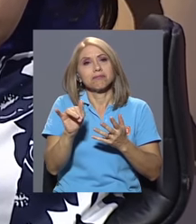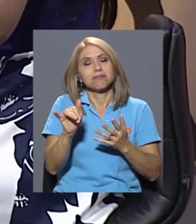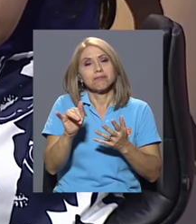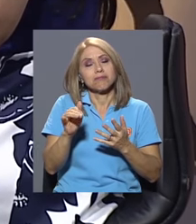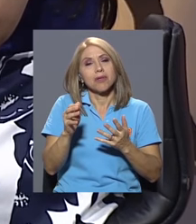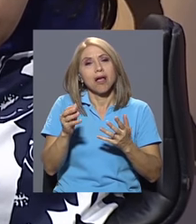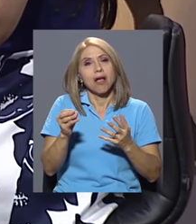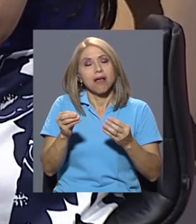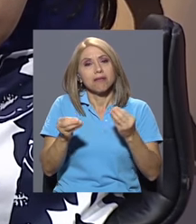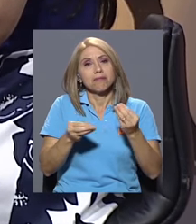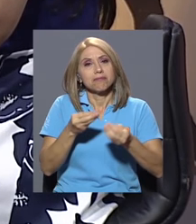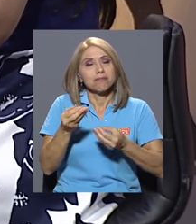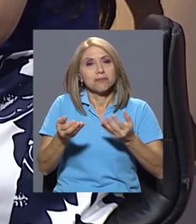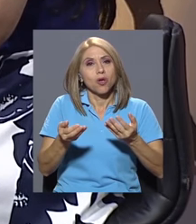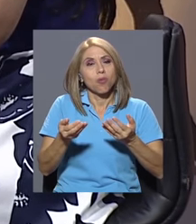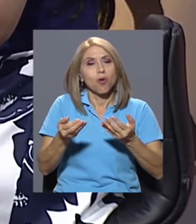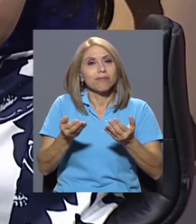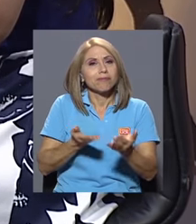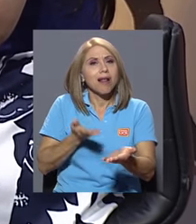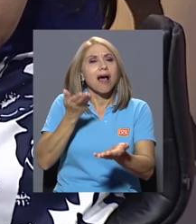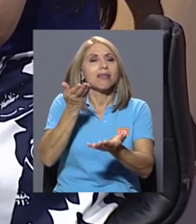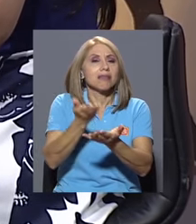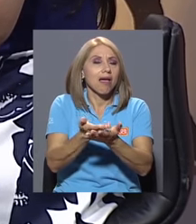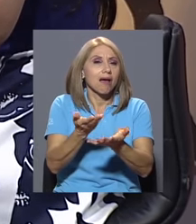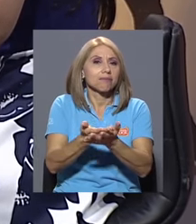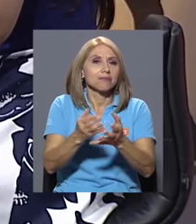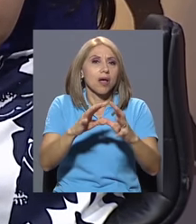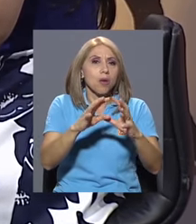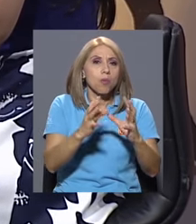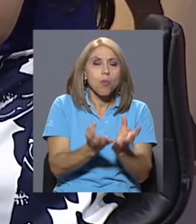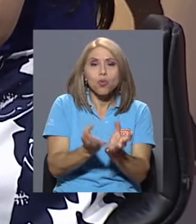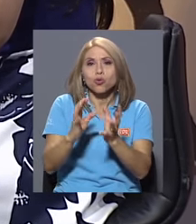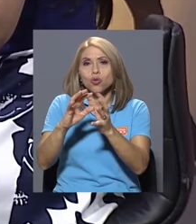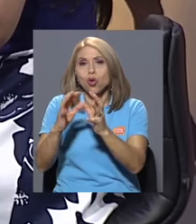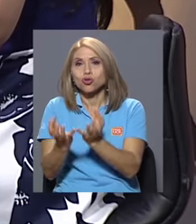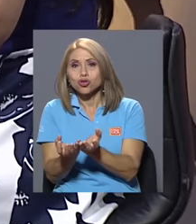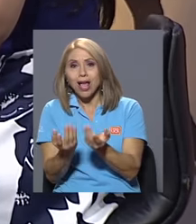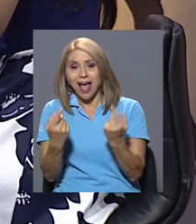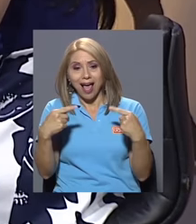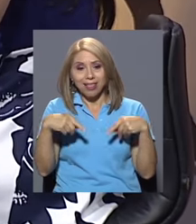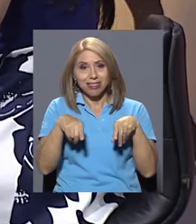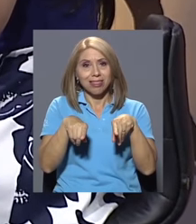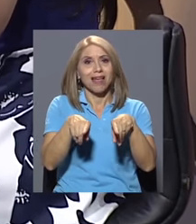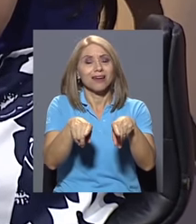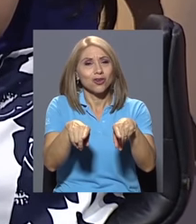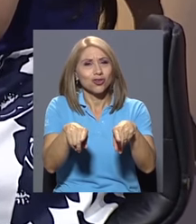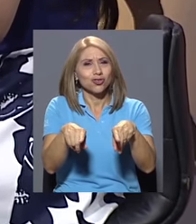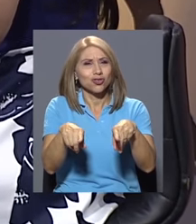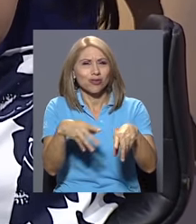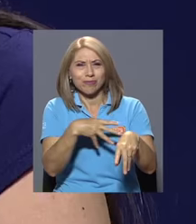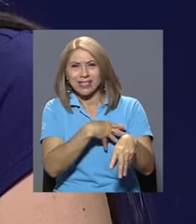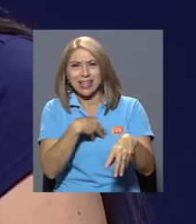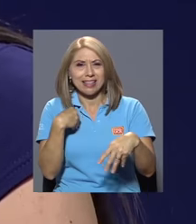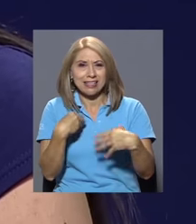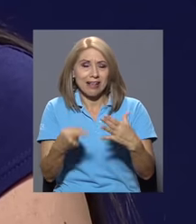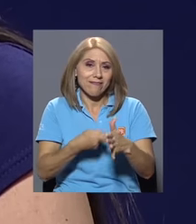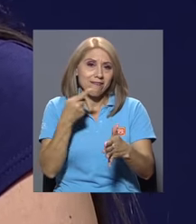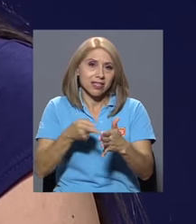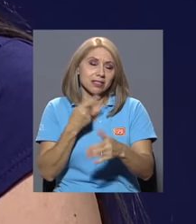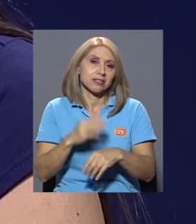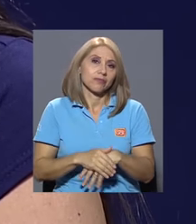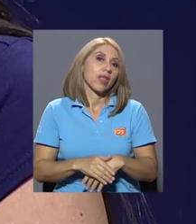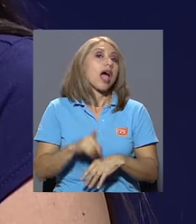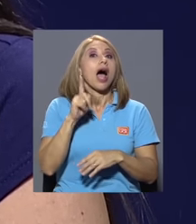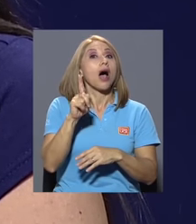tienden a plantear mundos alternos bastante desagradables a veces. Ahora, uno de